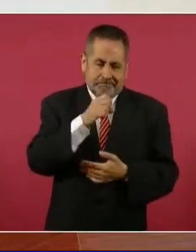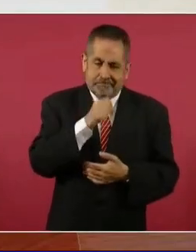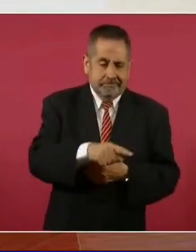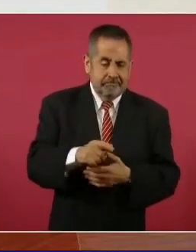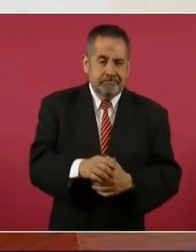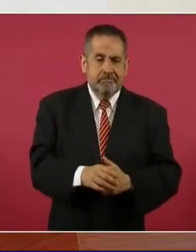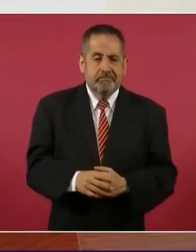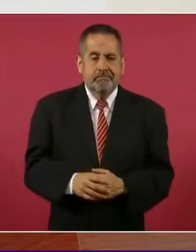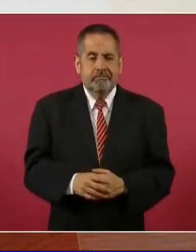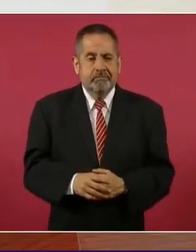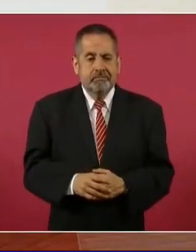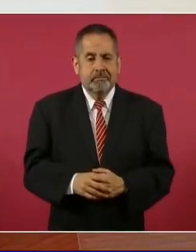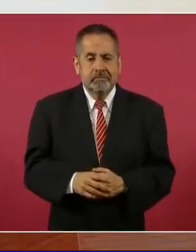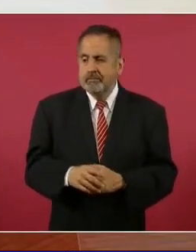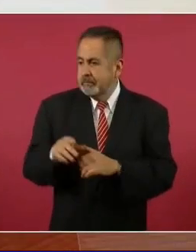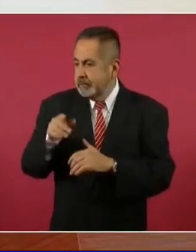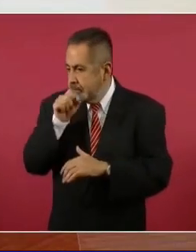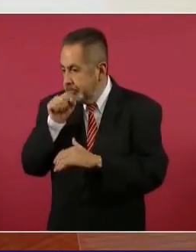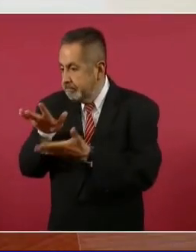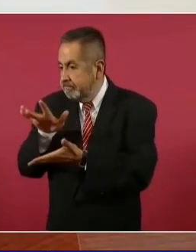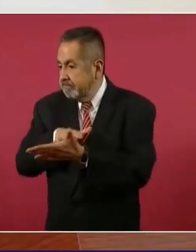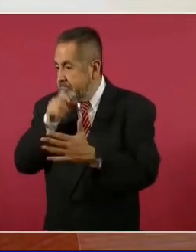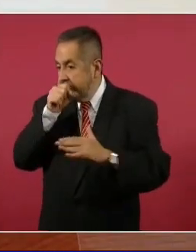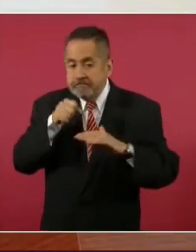de informarles.